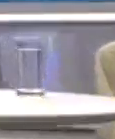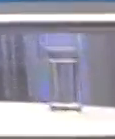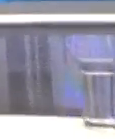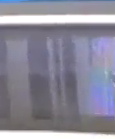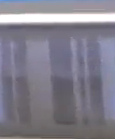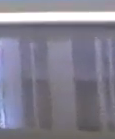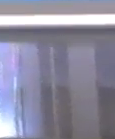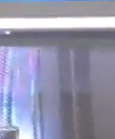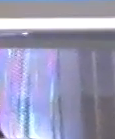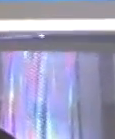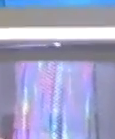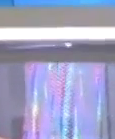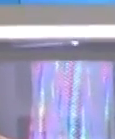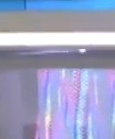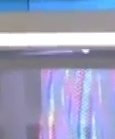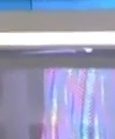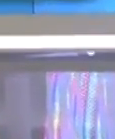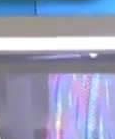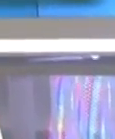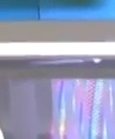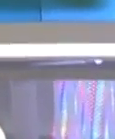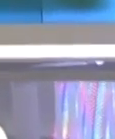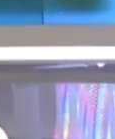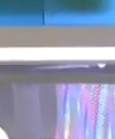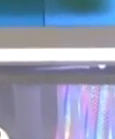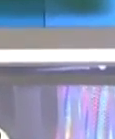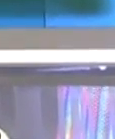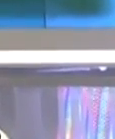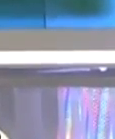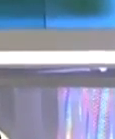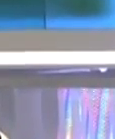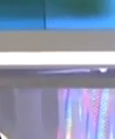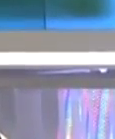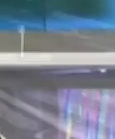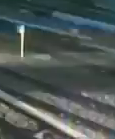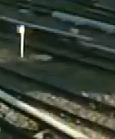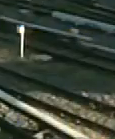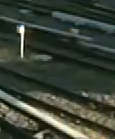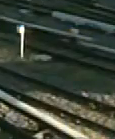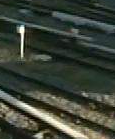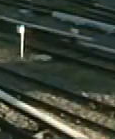Nos vamos a trasladar de inmediato con Melanie Moncada. Adelante.